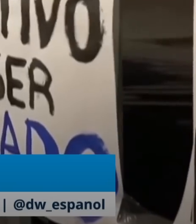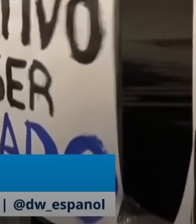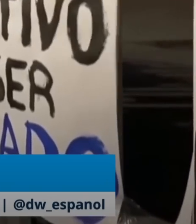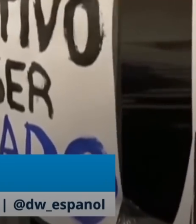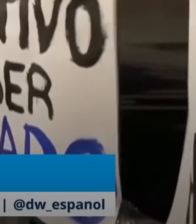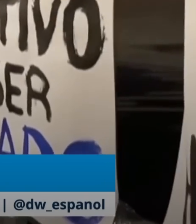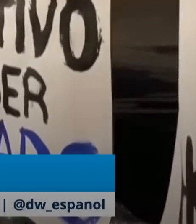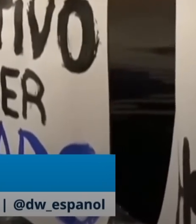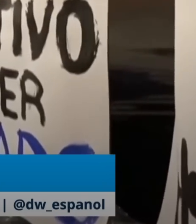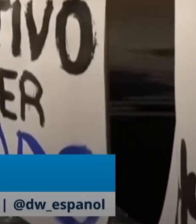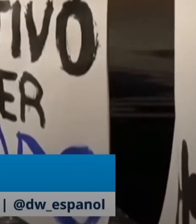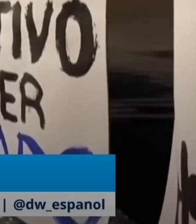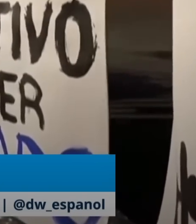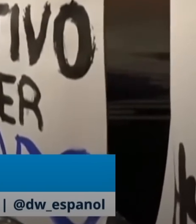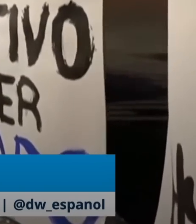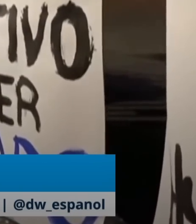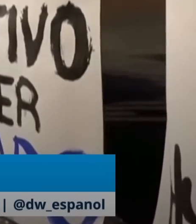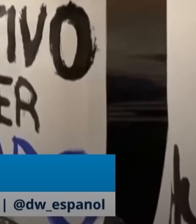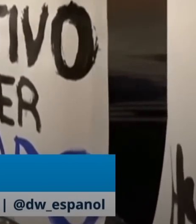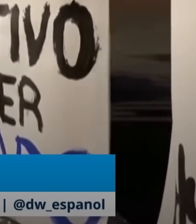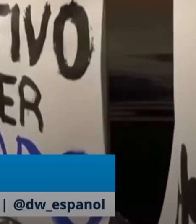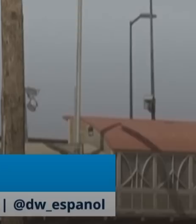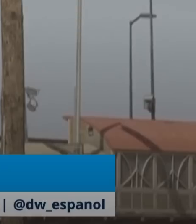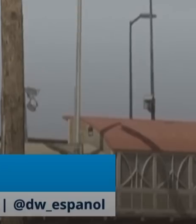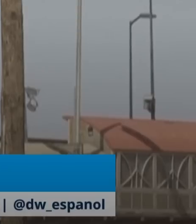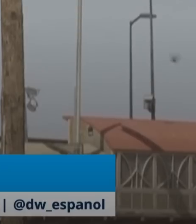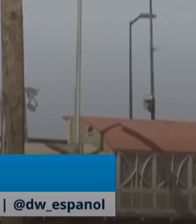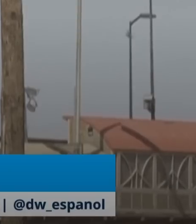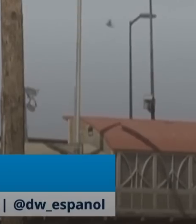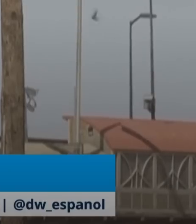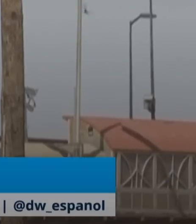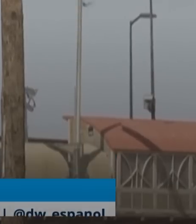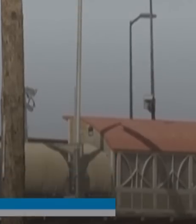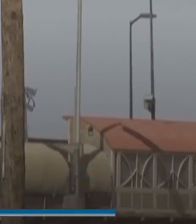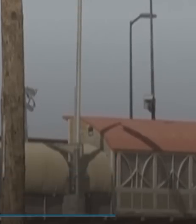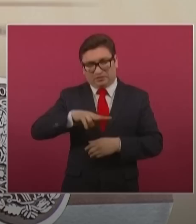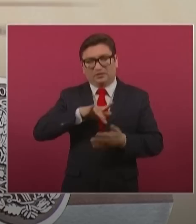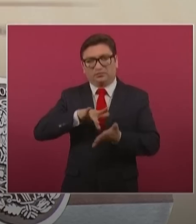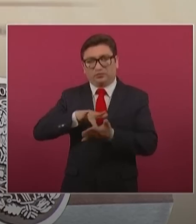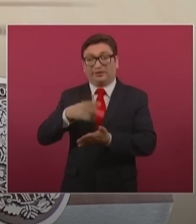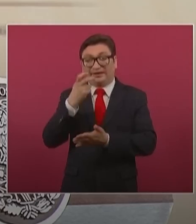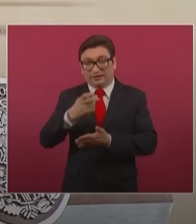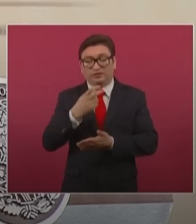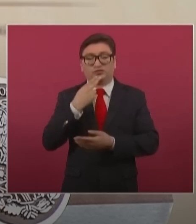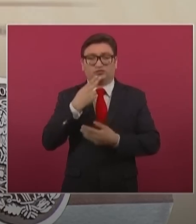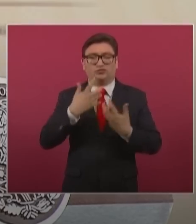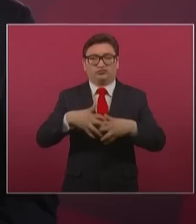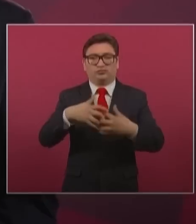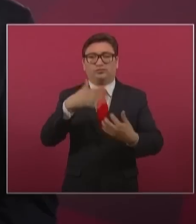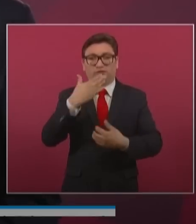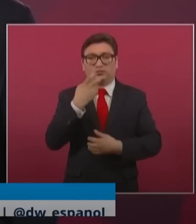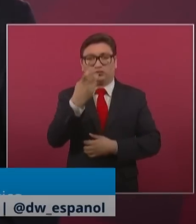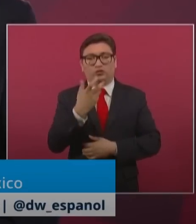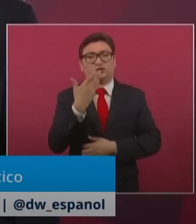más recursos para prevenir la migración irregular. Entonces, lo que le hemos pedido al gobierno de